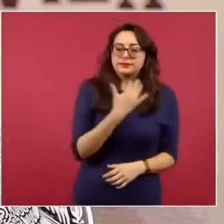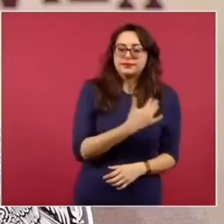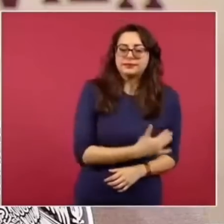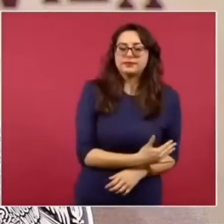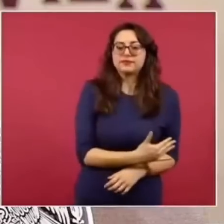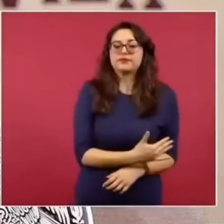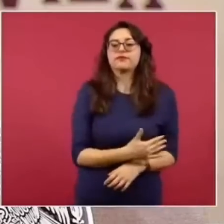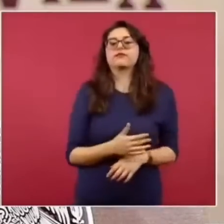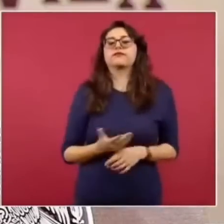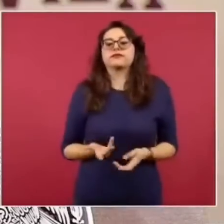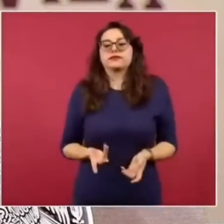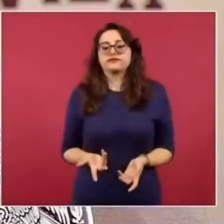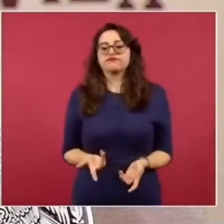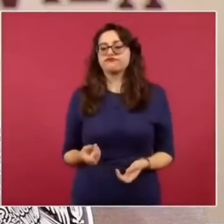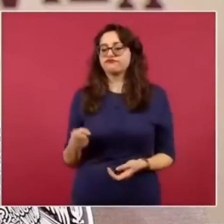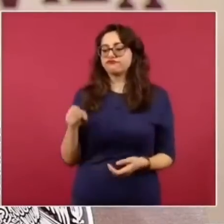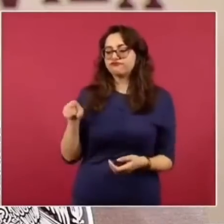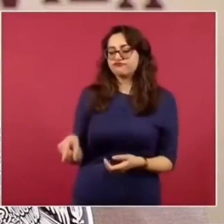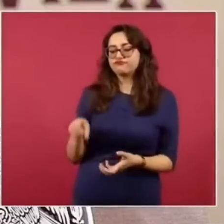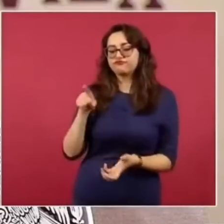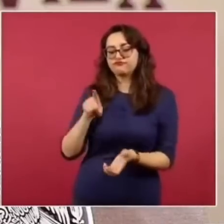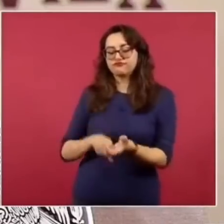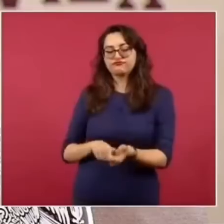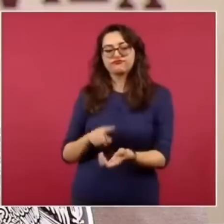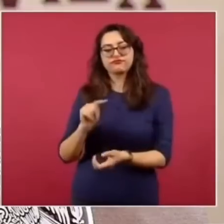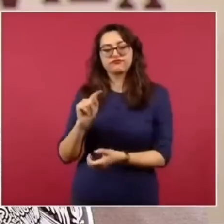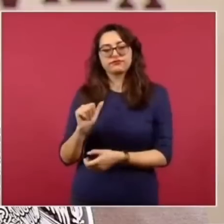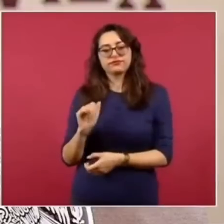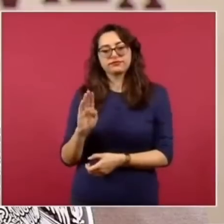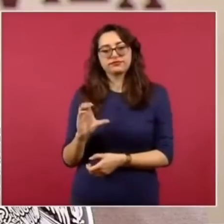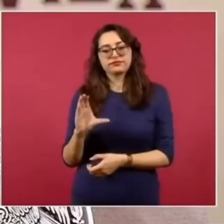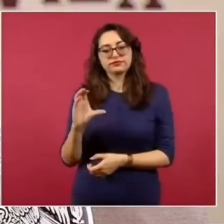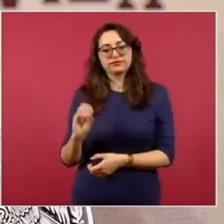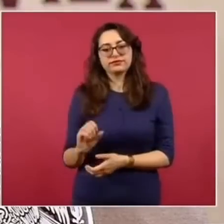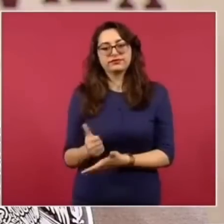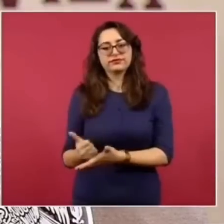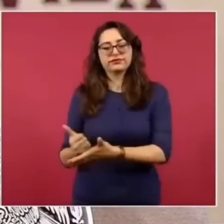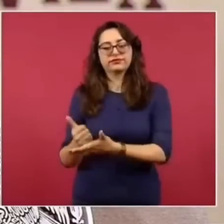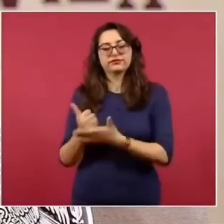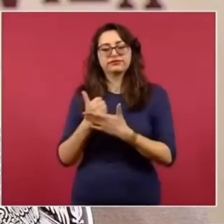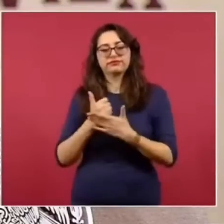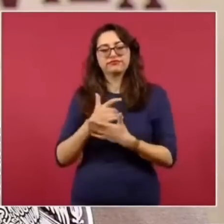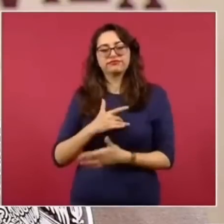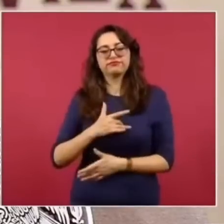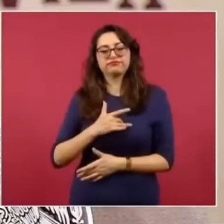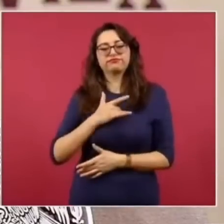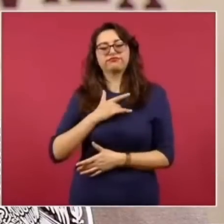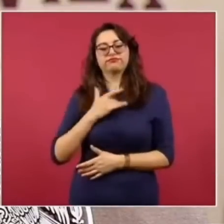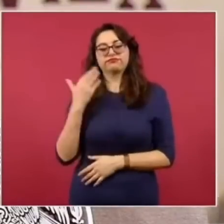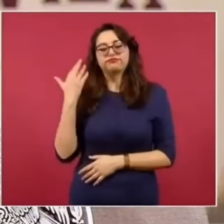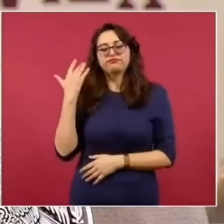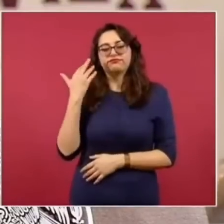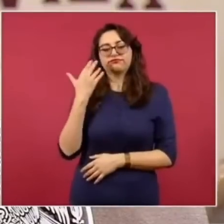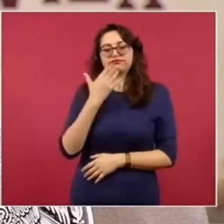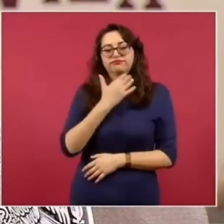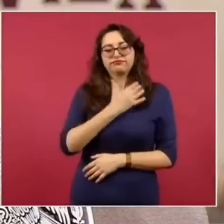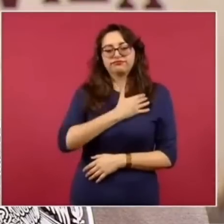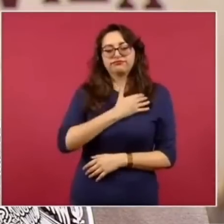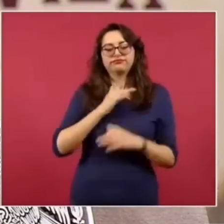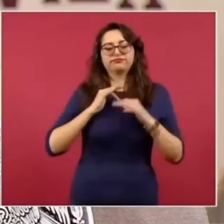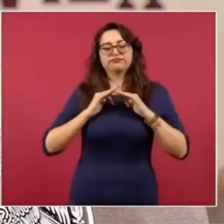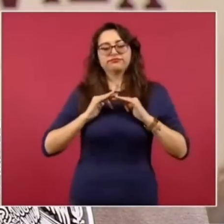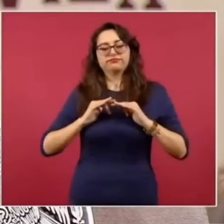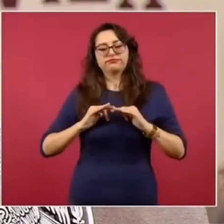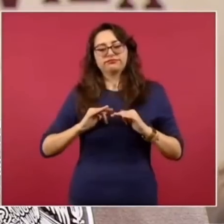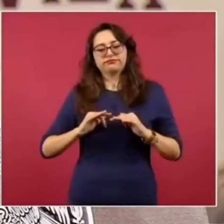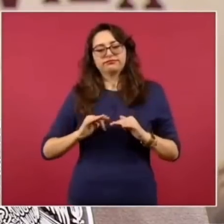la planta del tabaco, Nicotiana tabacum, puedan hacer este efecto de inducción de un falso sensación